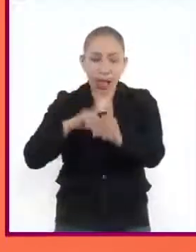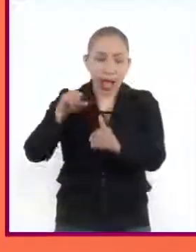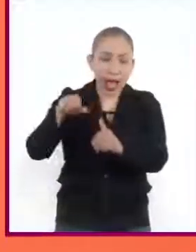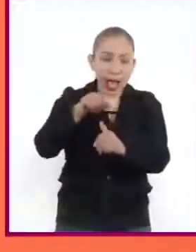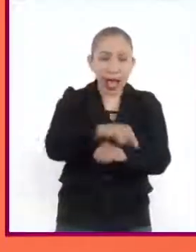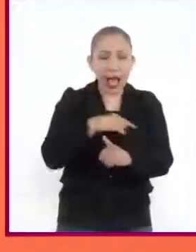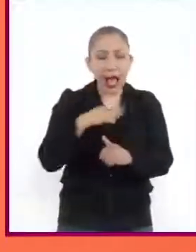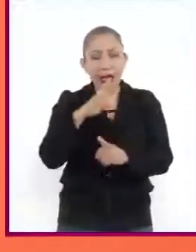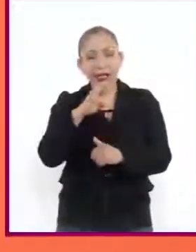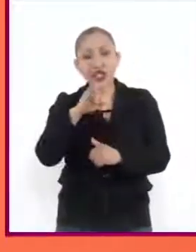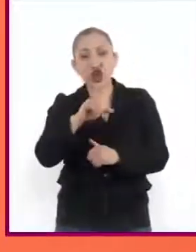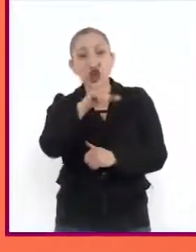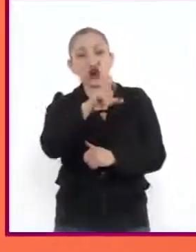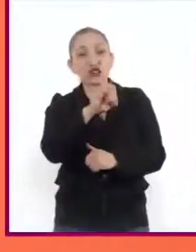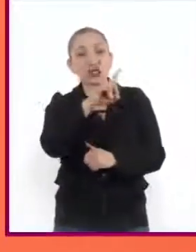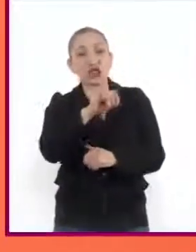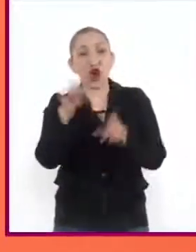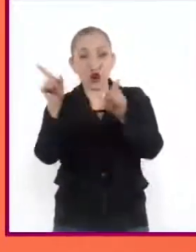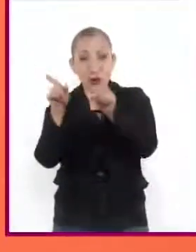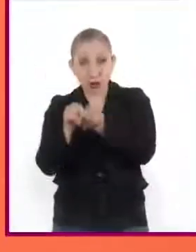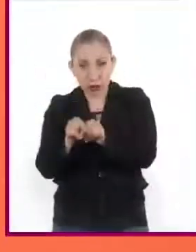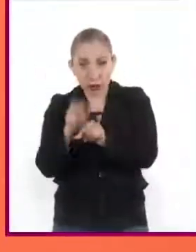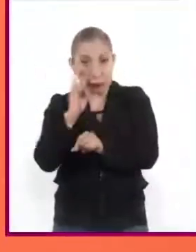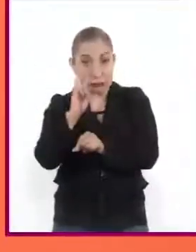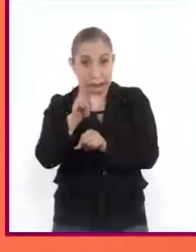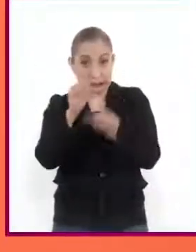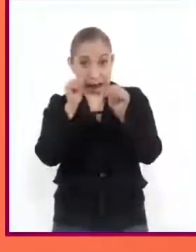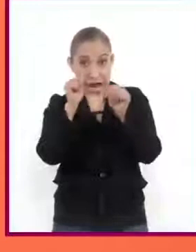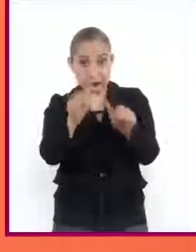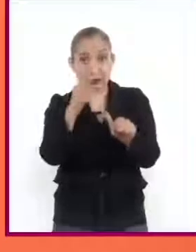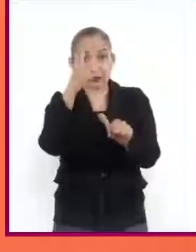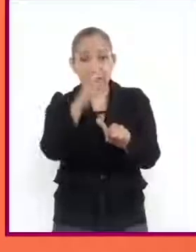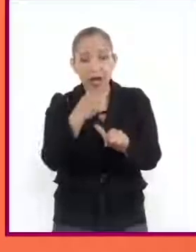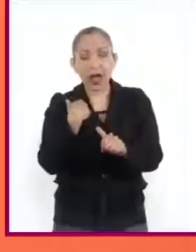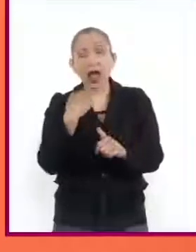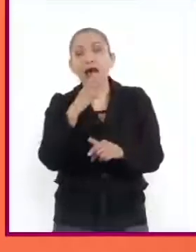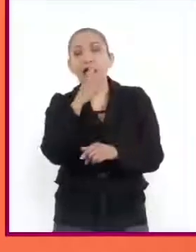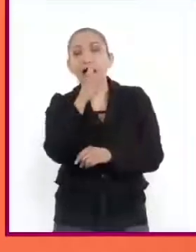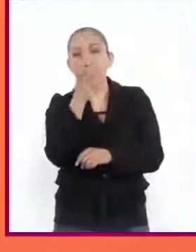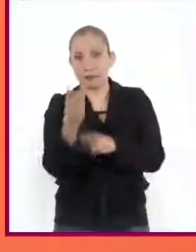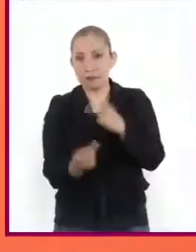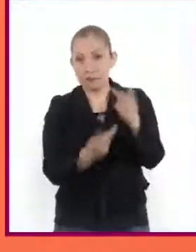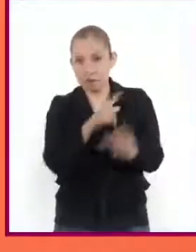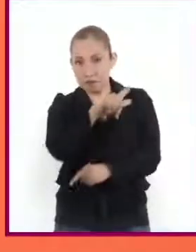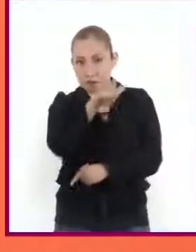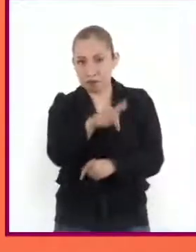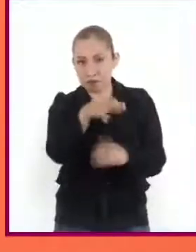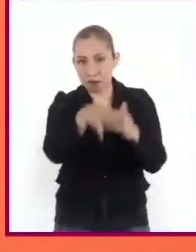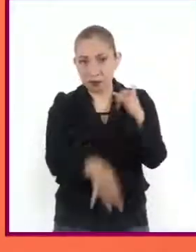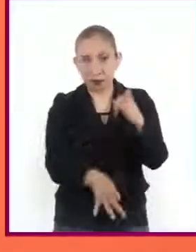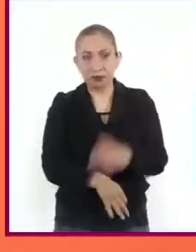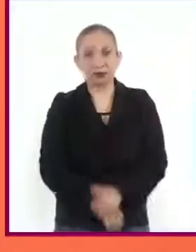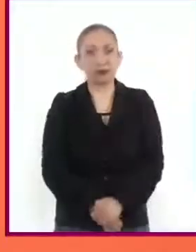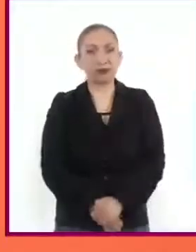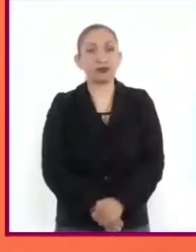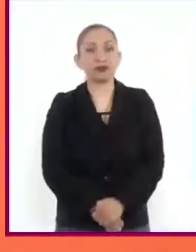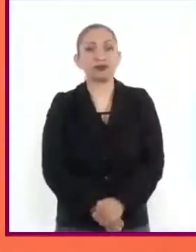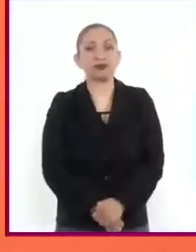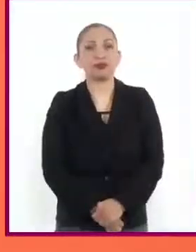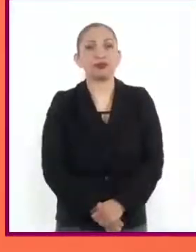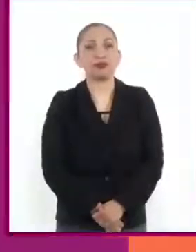las reacciones de óxido-reducción. Pongan mucha atención para poder responder a las preguntas que haremos más